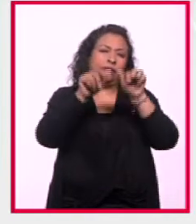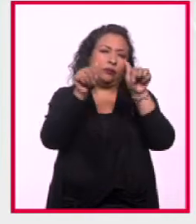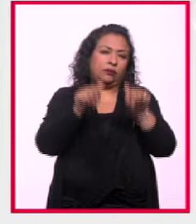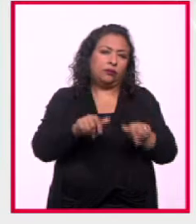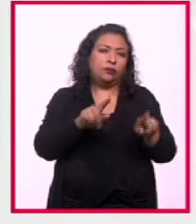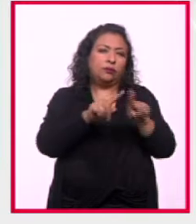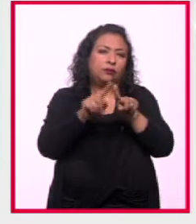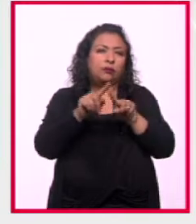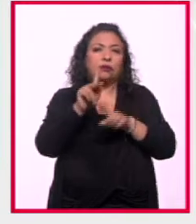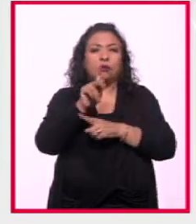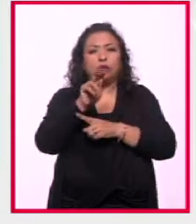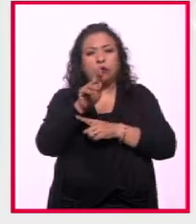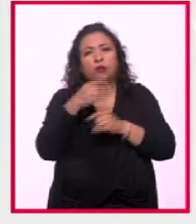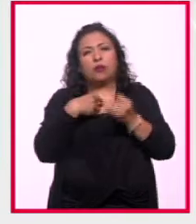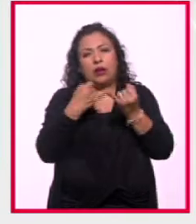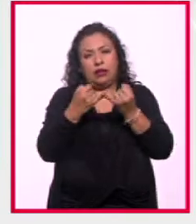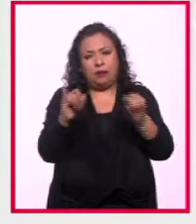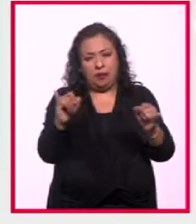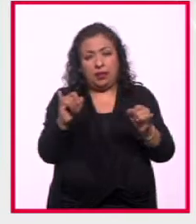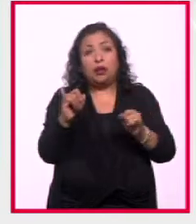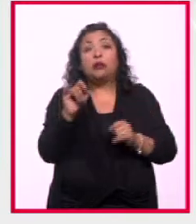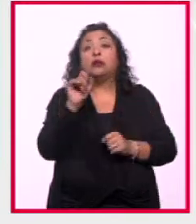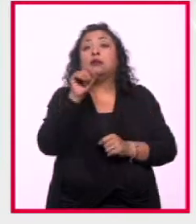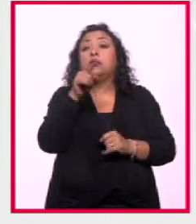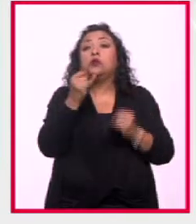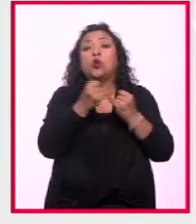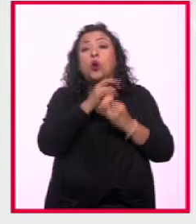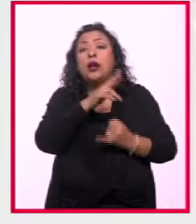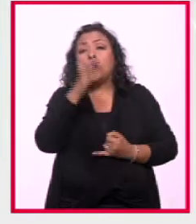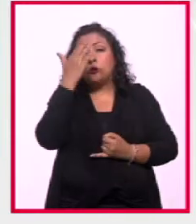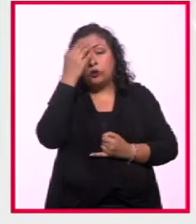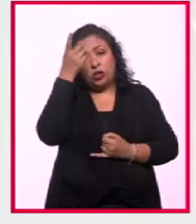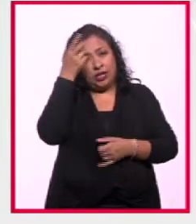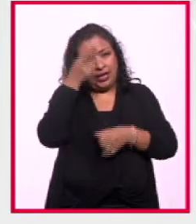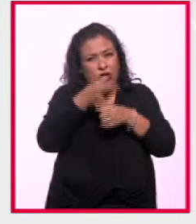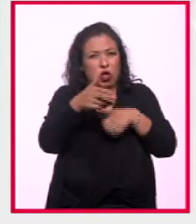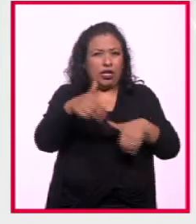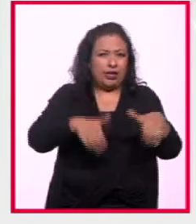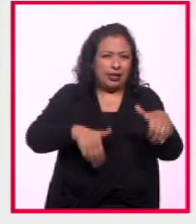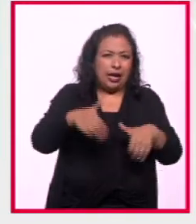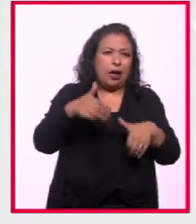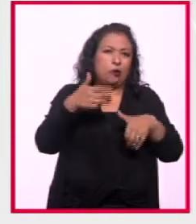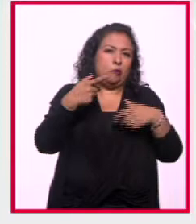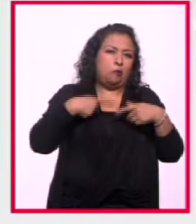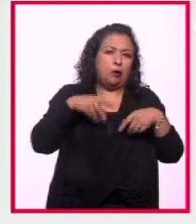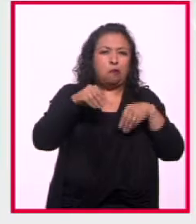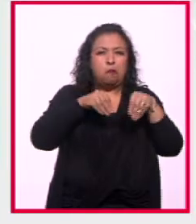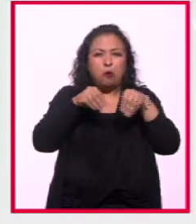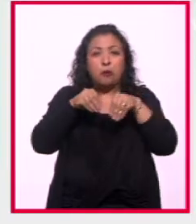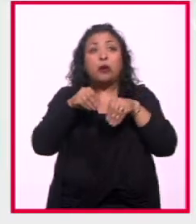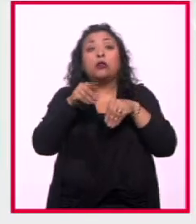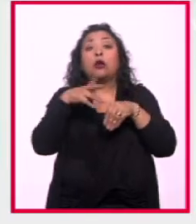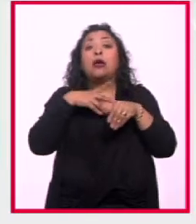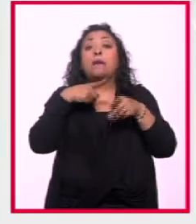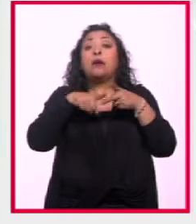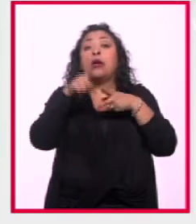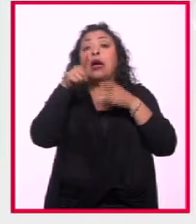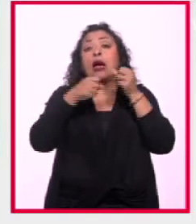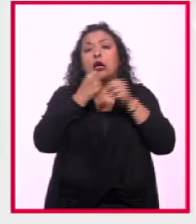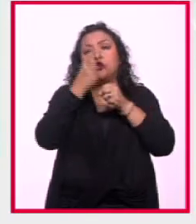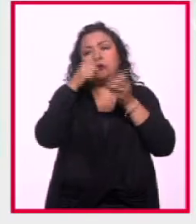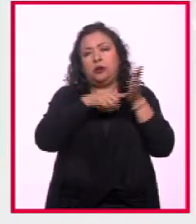con diversos productores independientes así como con reconocidos directores teatrales y coreógrafos a partir de